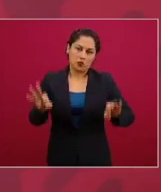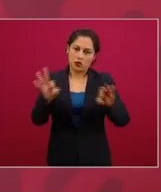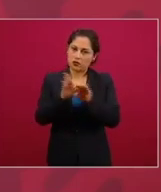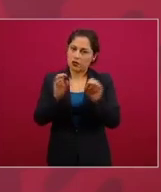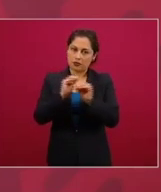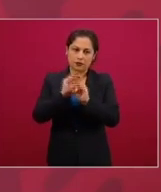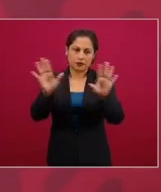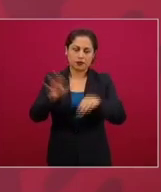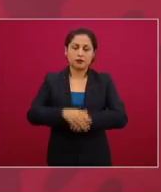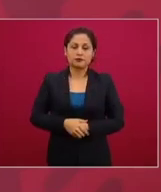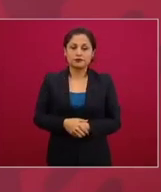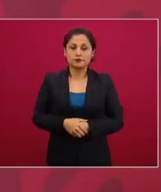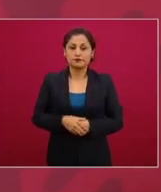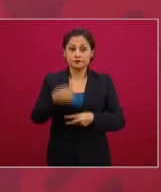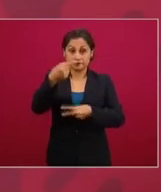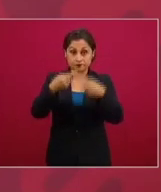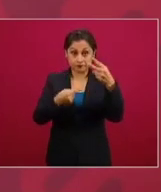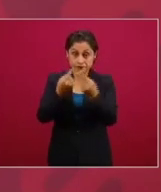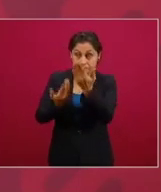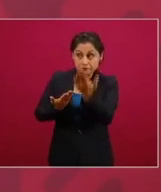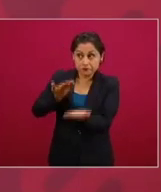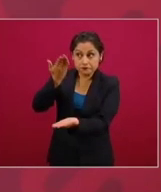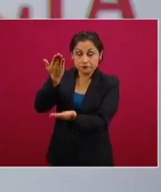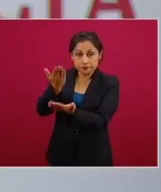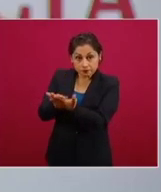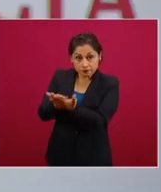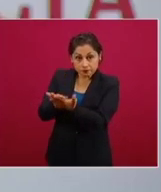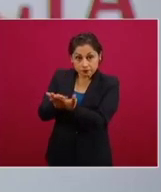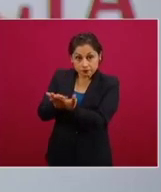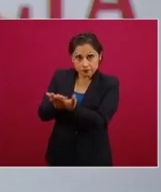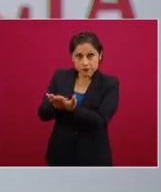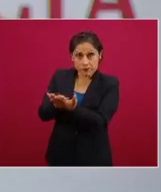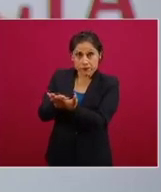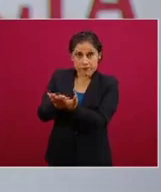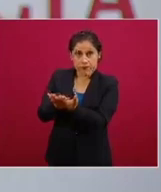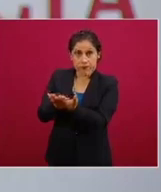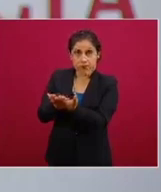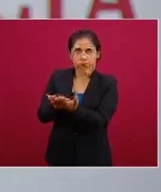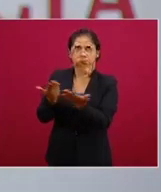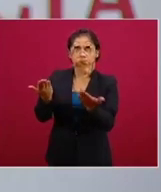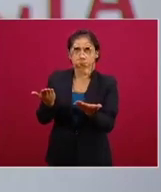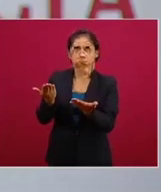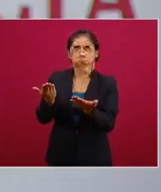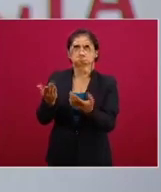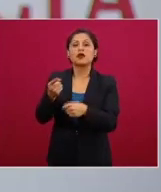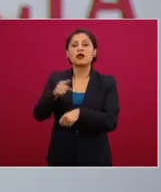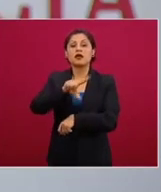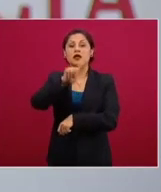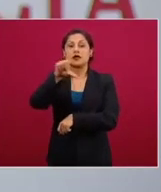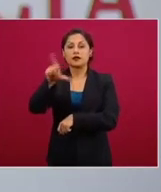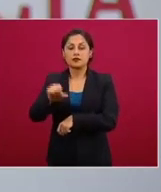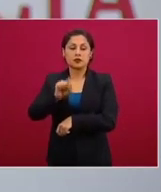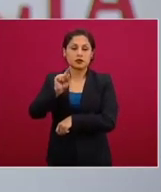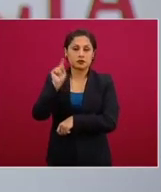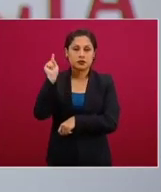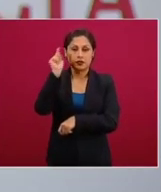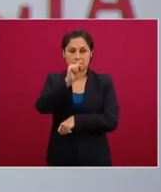A consecuencia de ese pronunciamiento, recibió instrucciones nuestro embajador en la ONU en Nueva